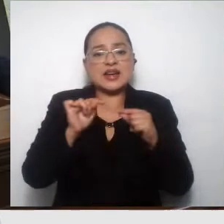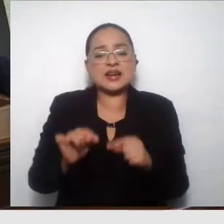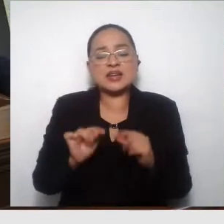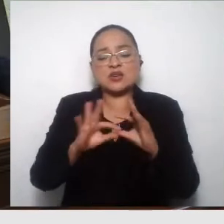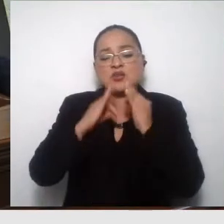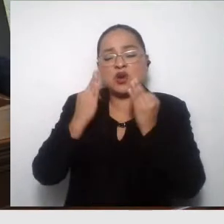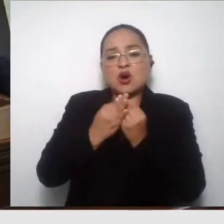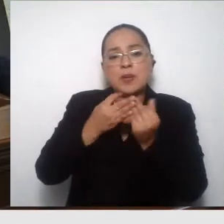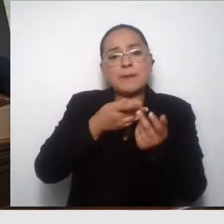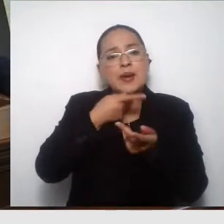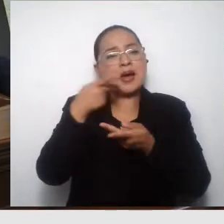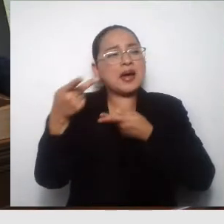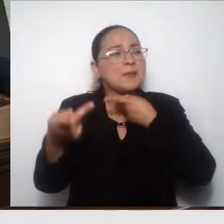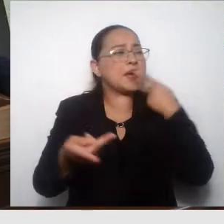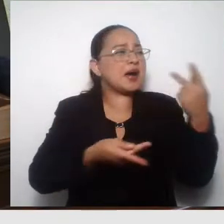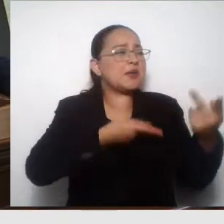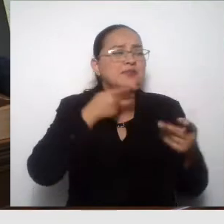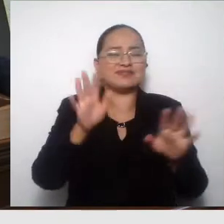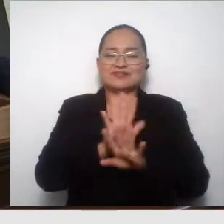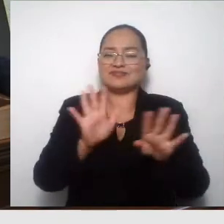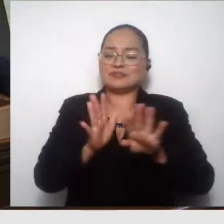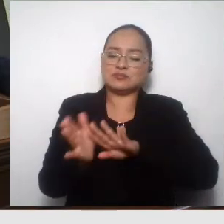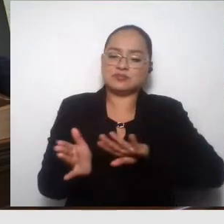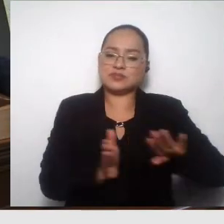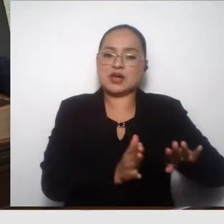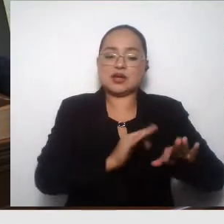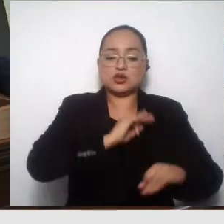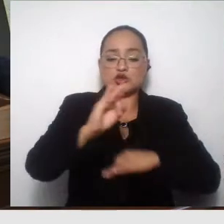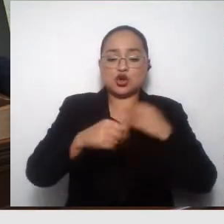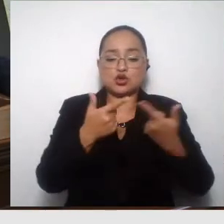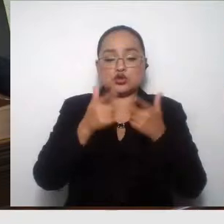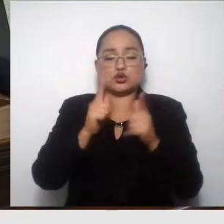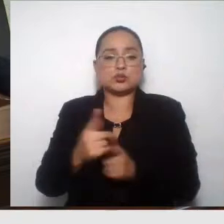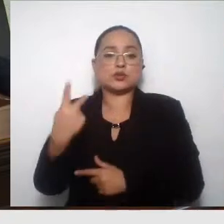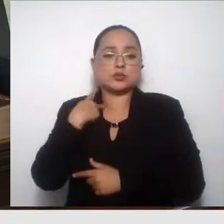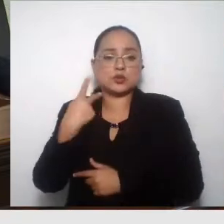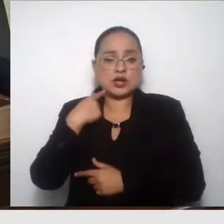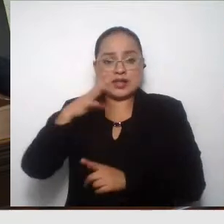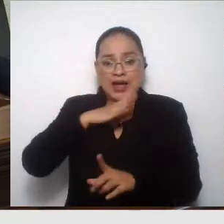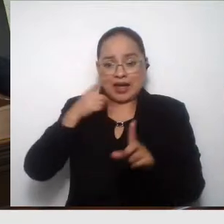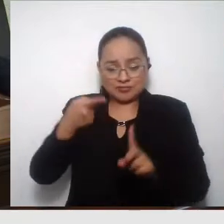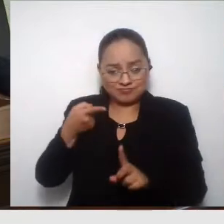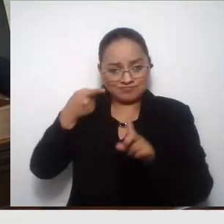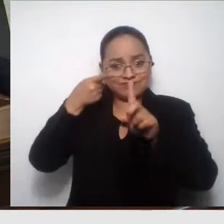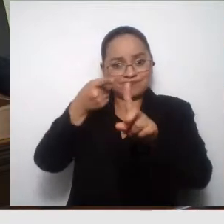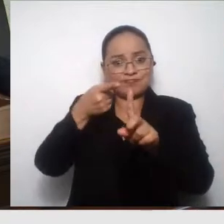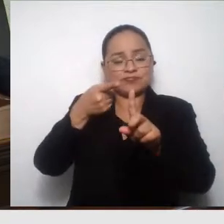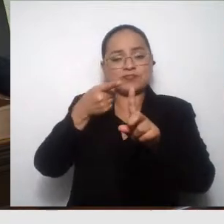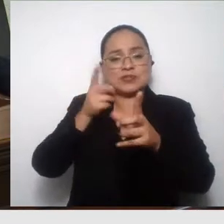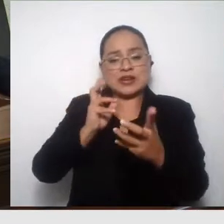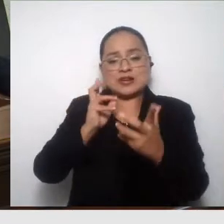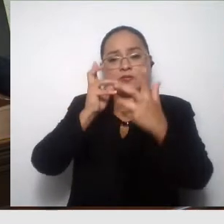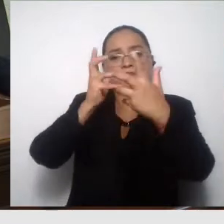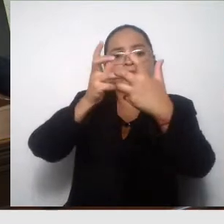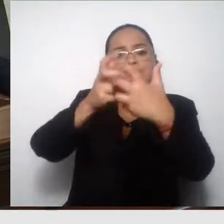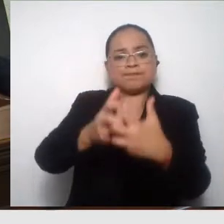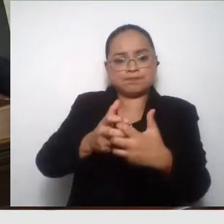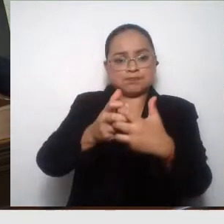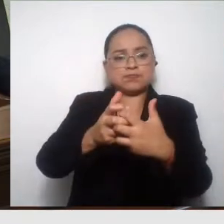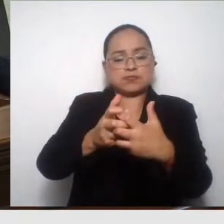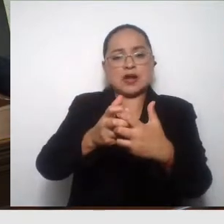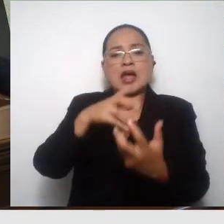las expresiones políticas, tenemos objetivos que se interceptan, donde